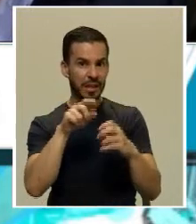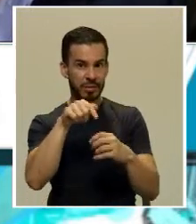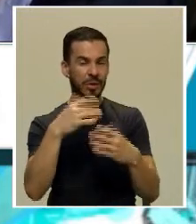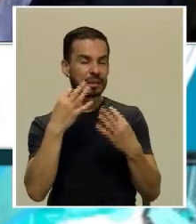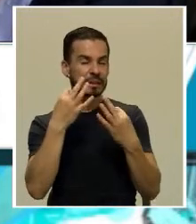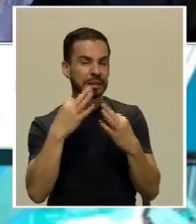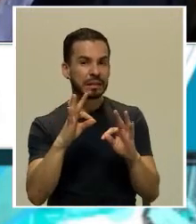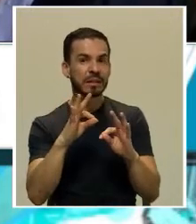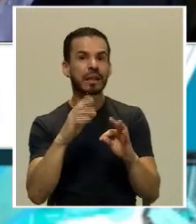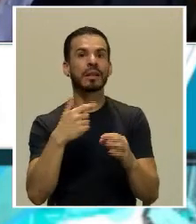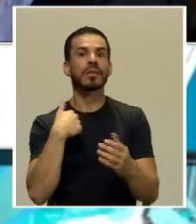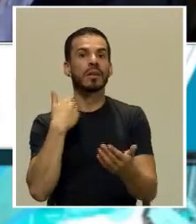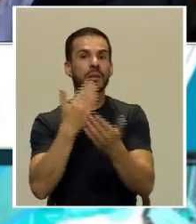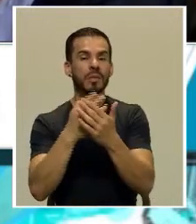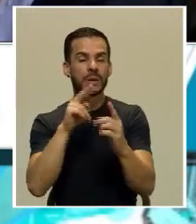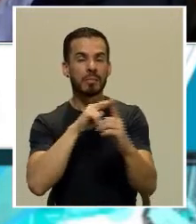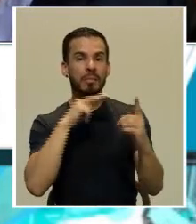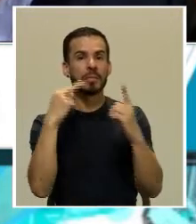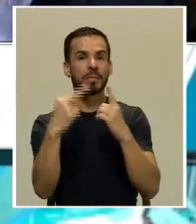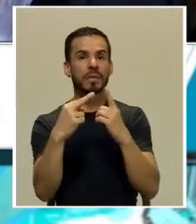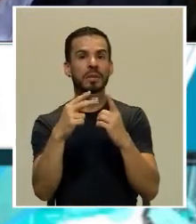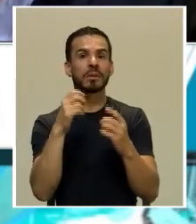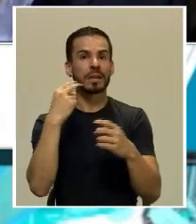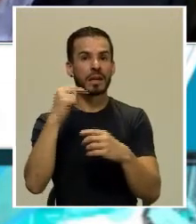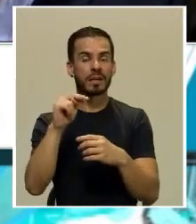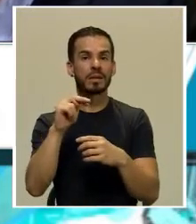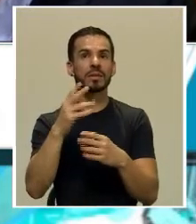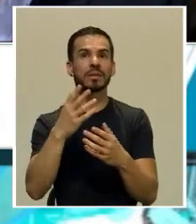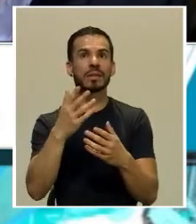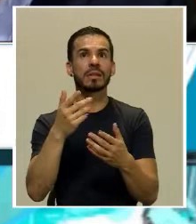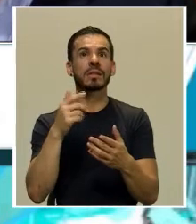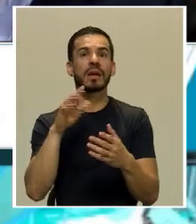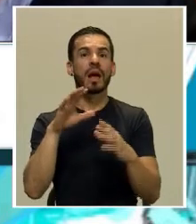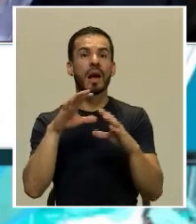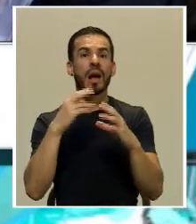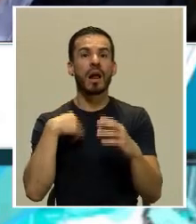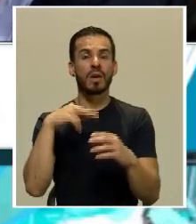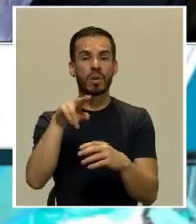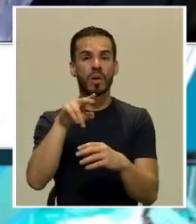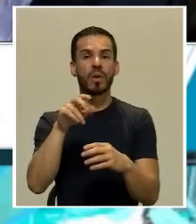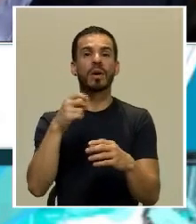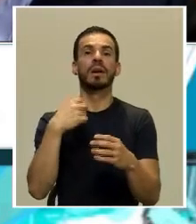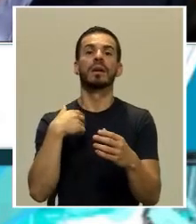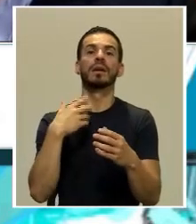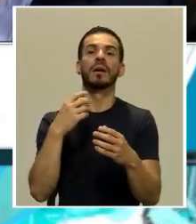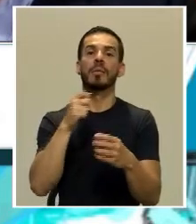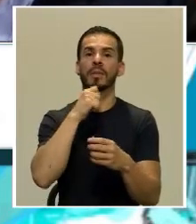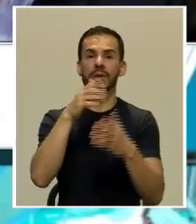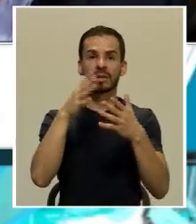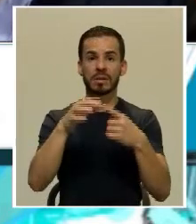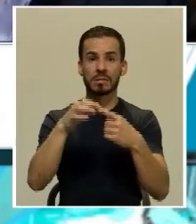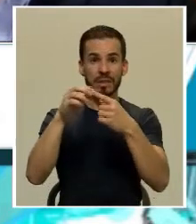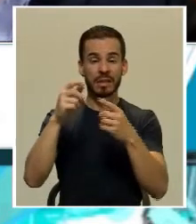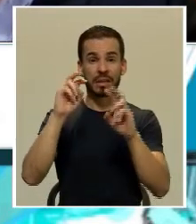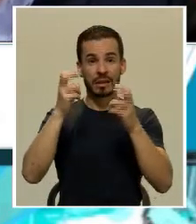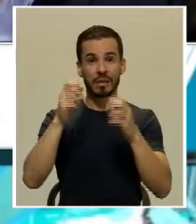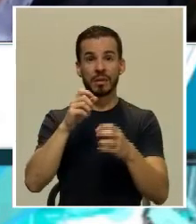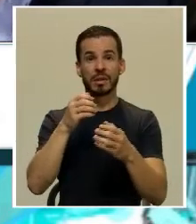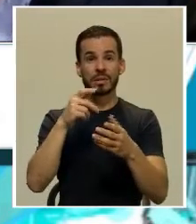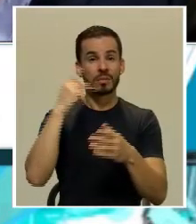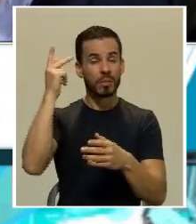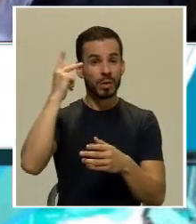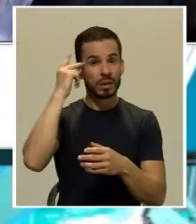por este intento de poner perspectiva en las noticias al colega periodista especializado en temas